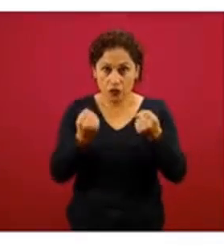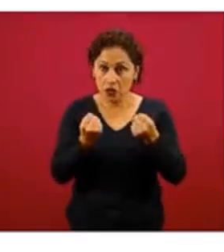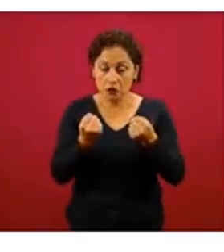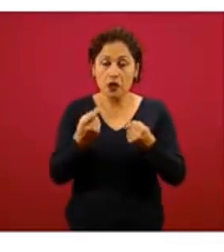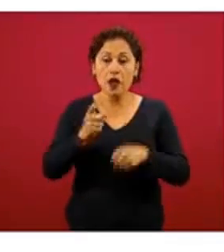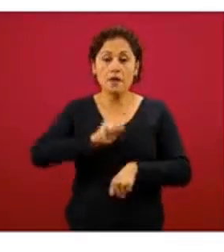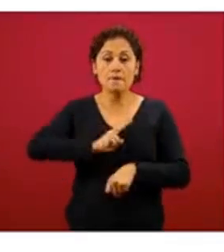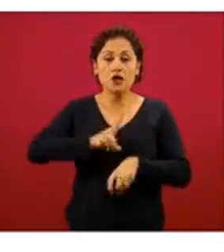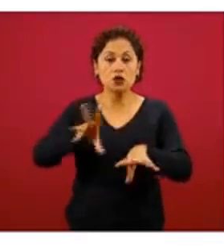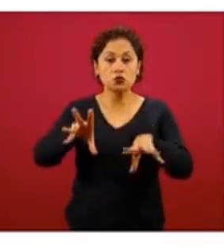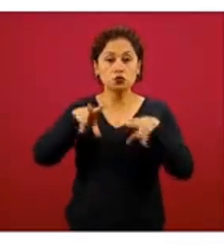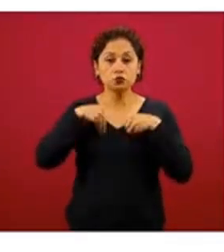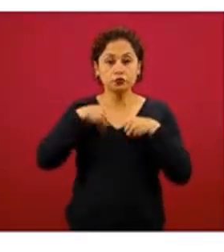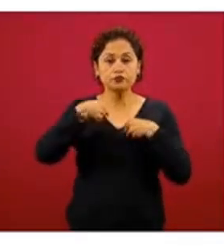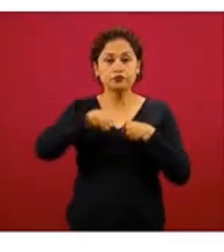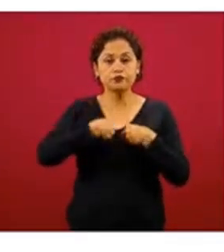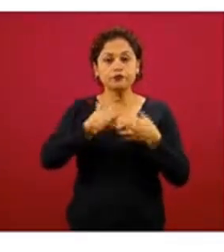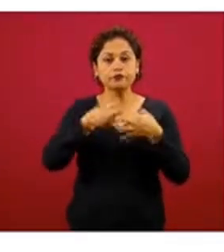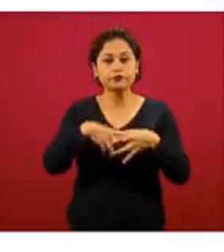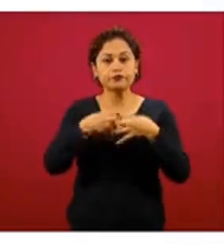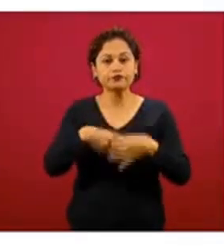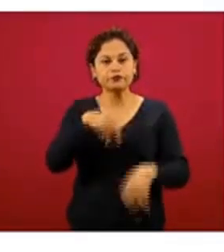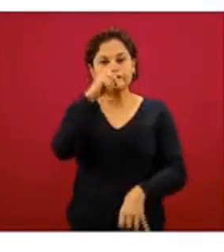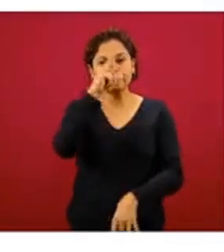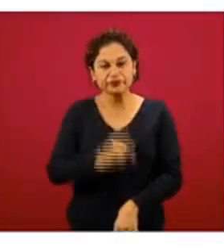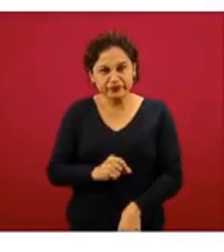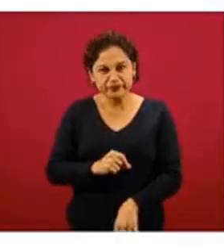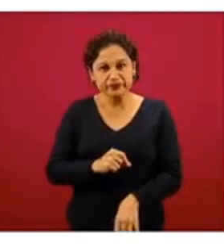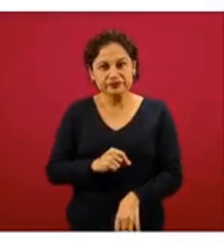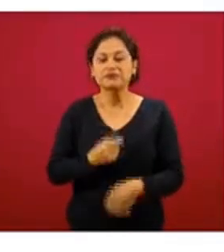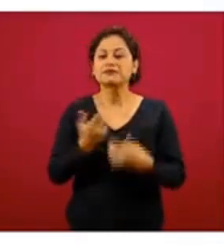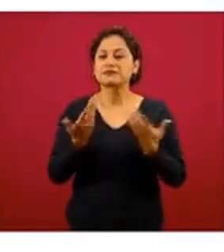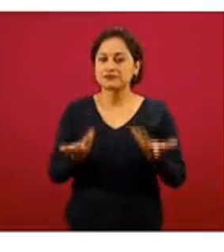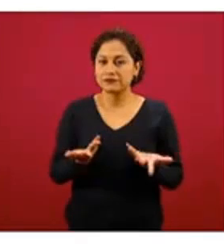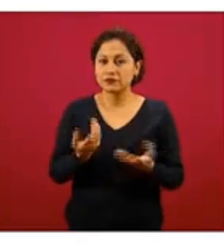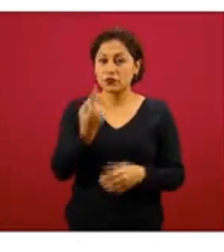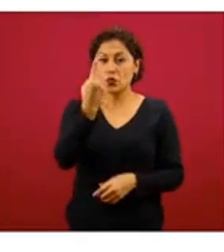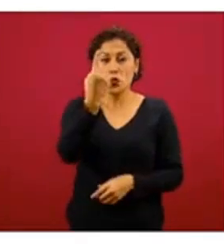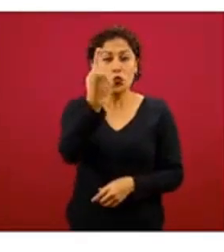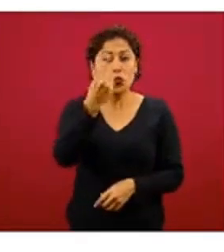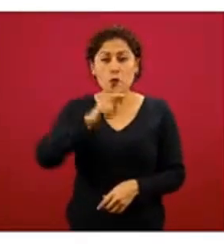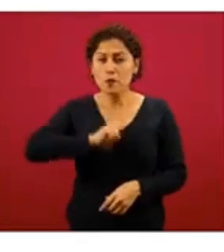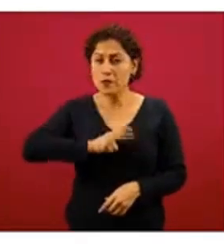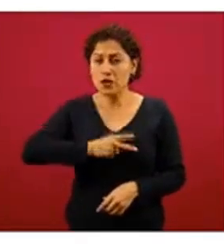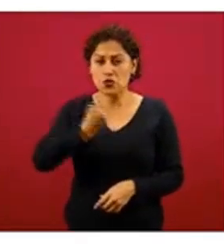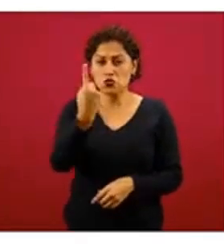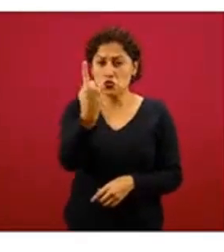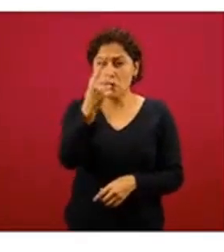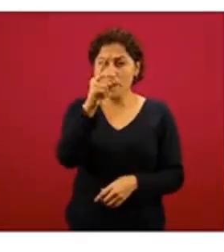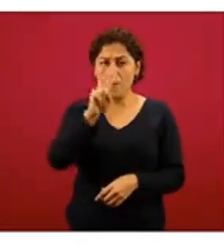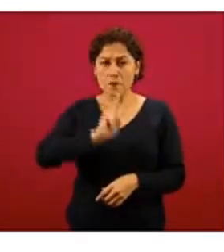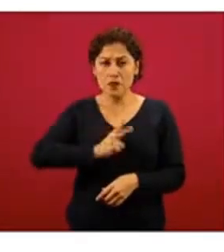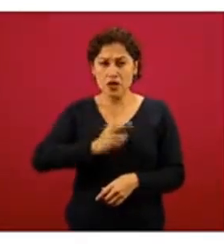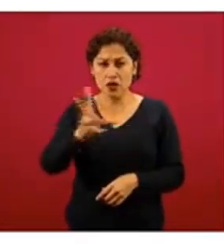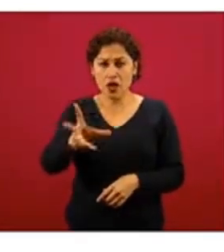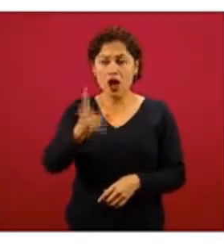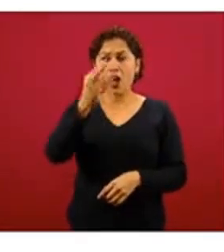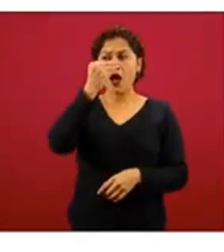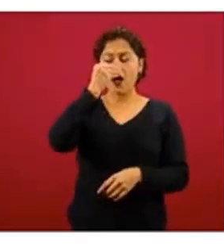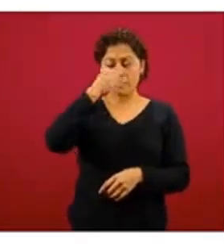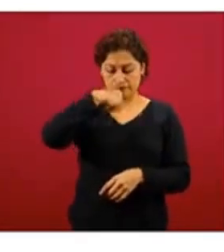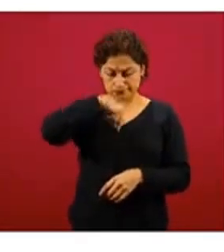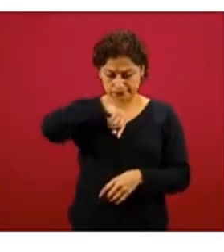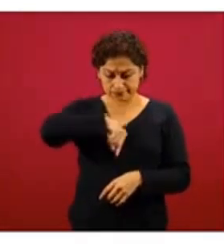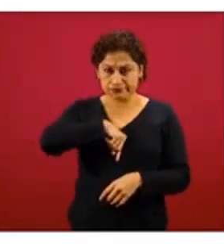en un día, el virus, un virus que entra puede producir 1 millón de ellos y luego salen. Ahora,